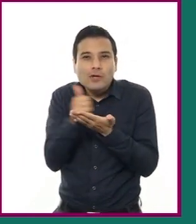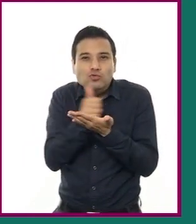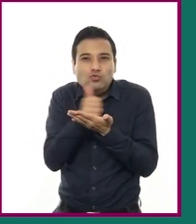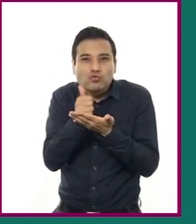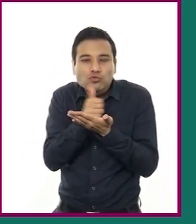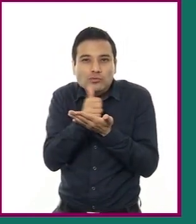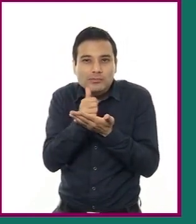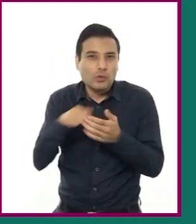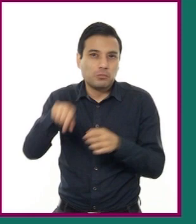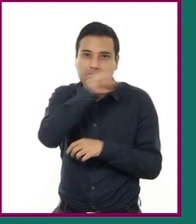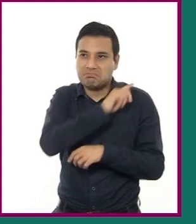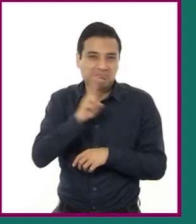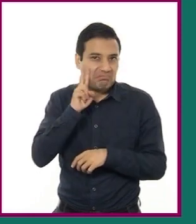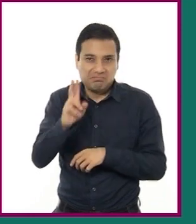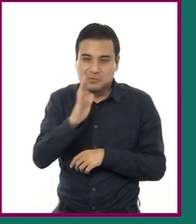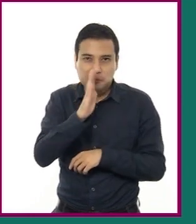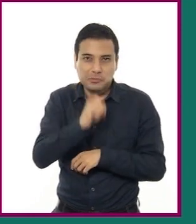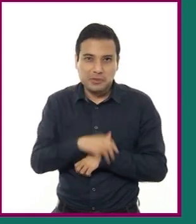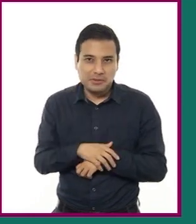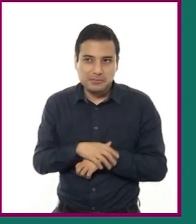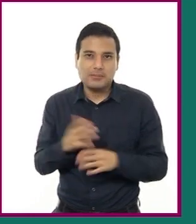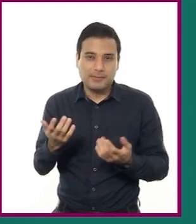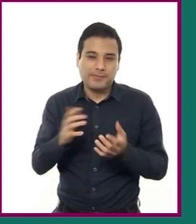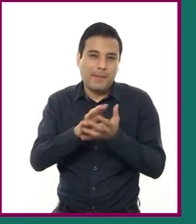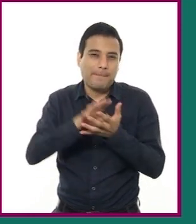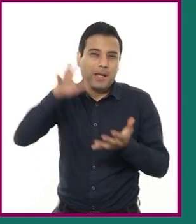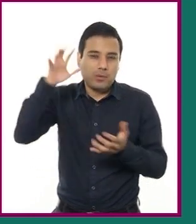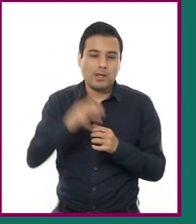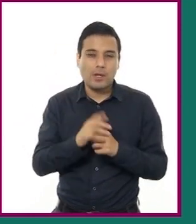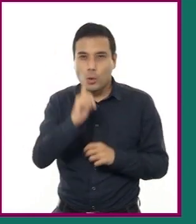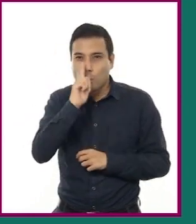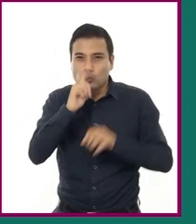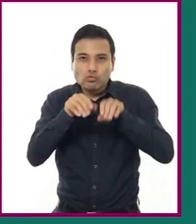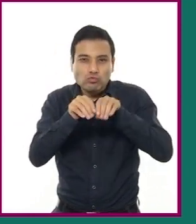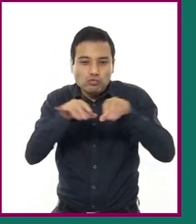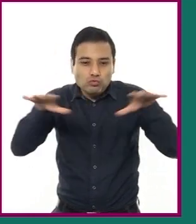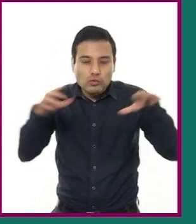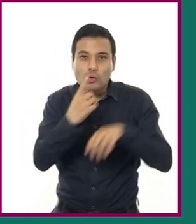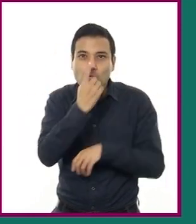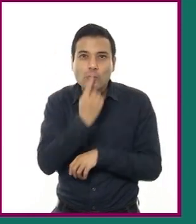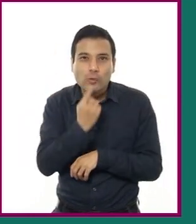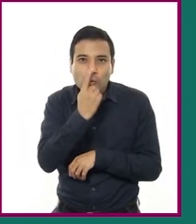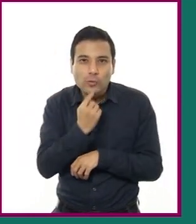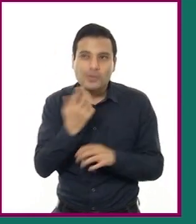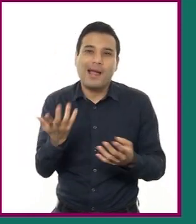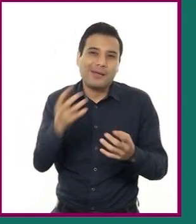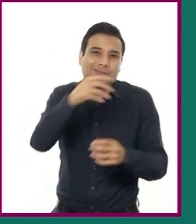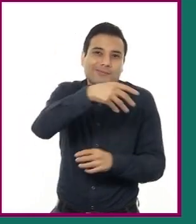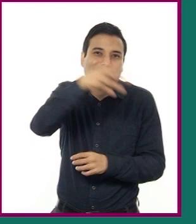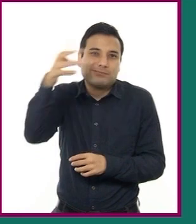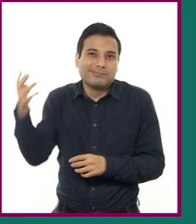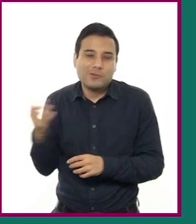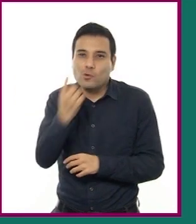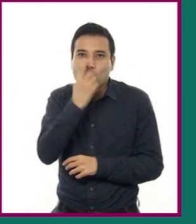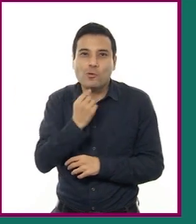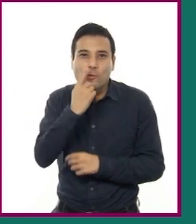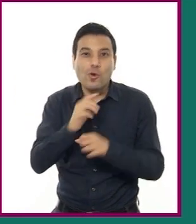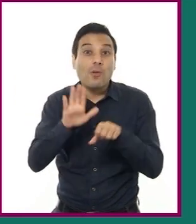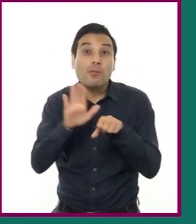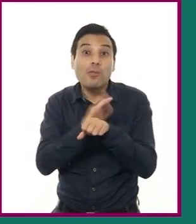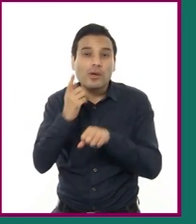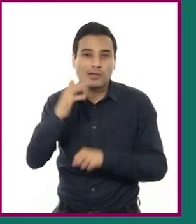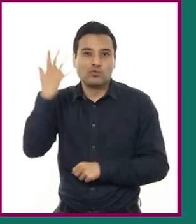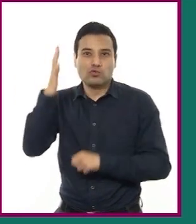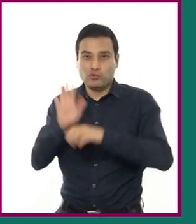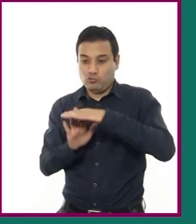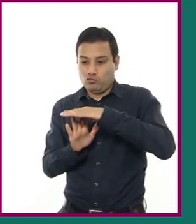ver y queda mayormente la luz roja. Es por eso que el arco iris es rojo, porque es la única luz